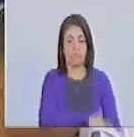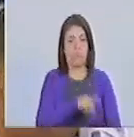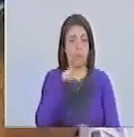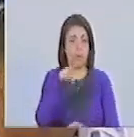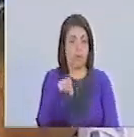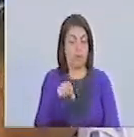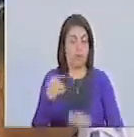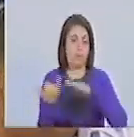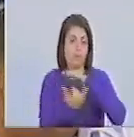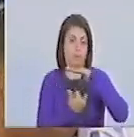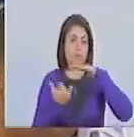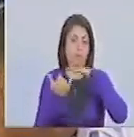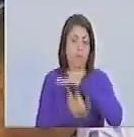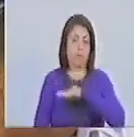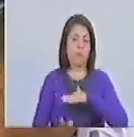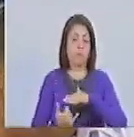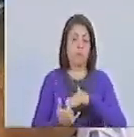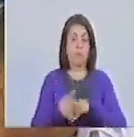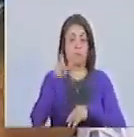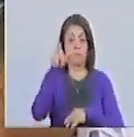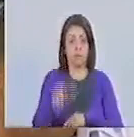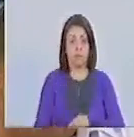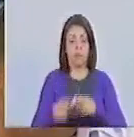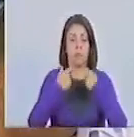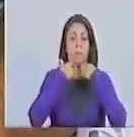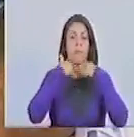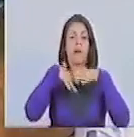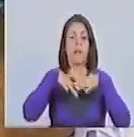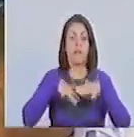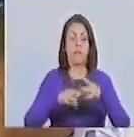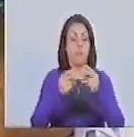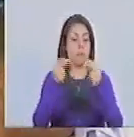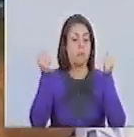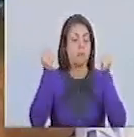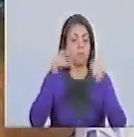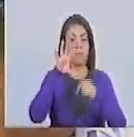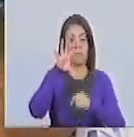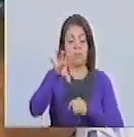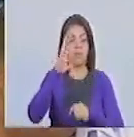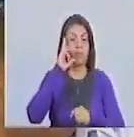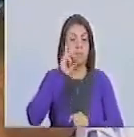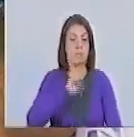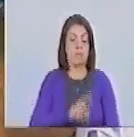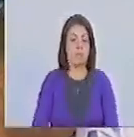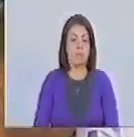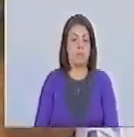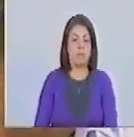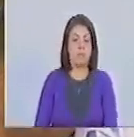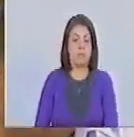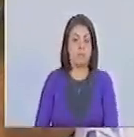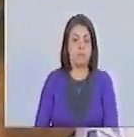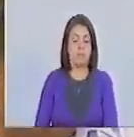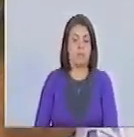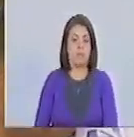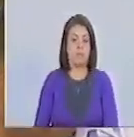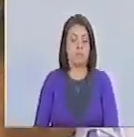Ellos institucionalizaron la figura del desaparecido aquí en la patria de Bolívar. Por